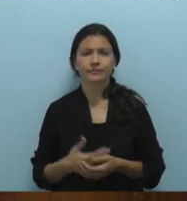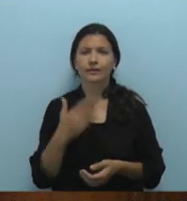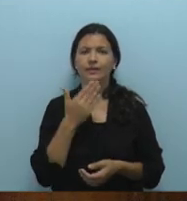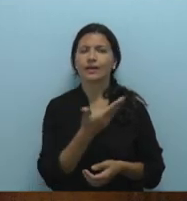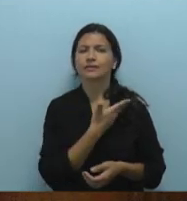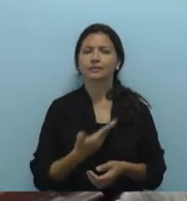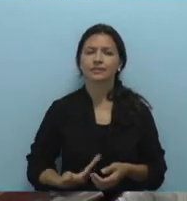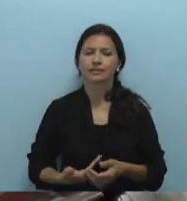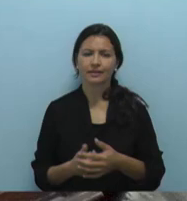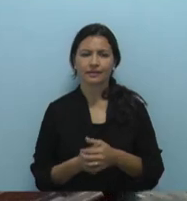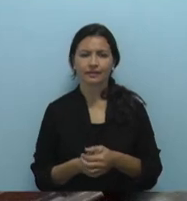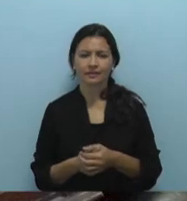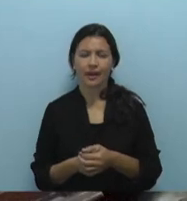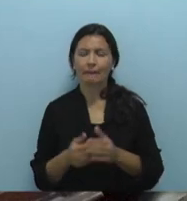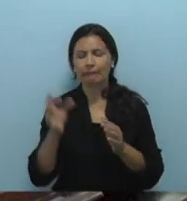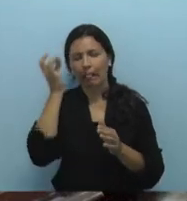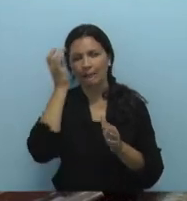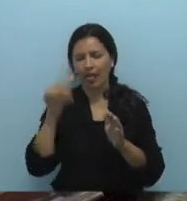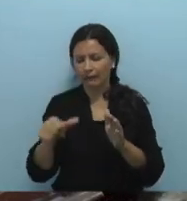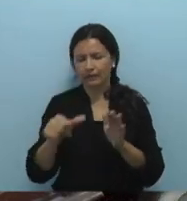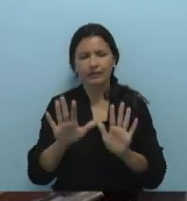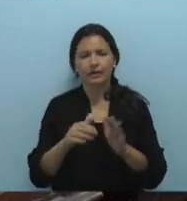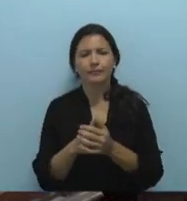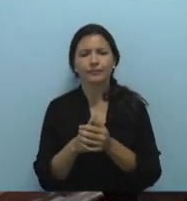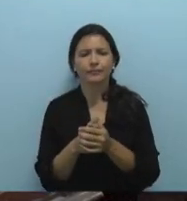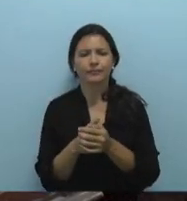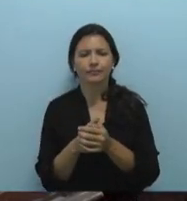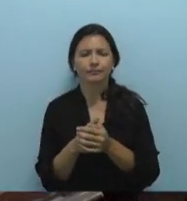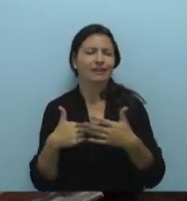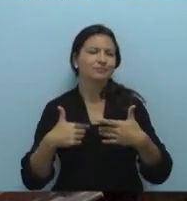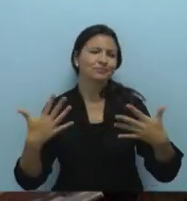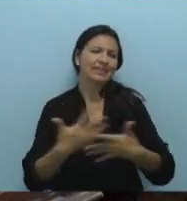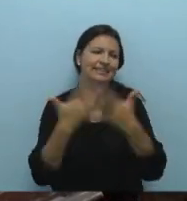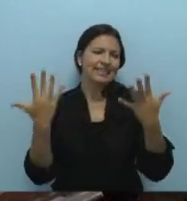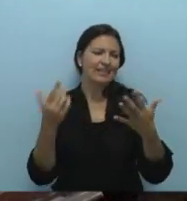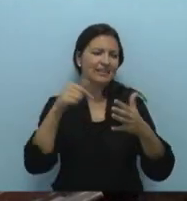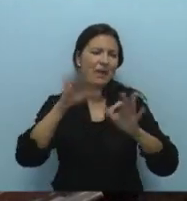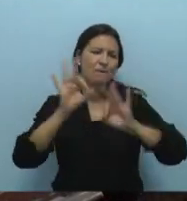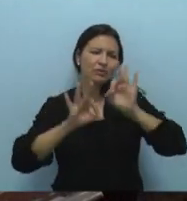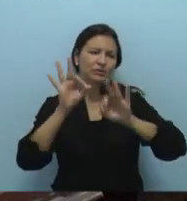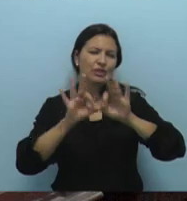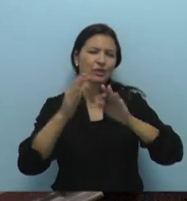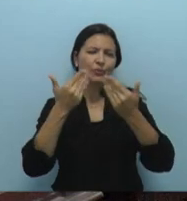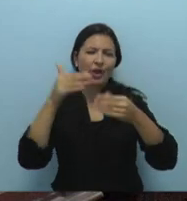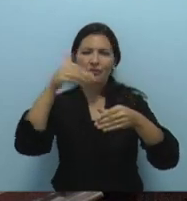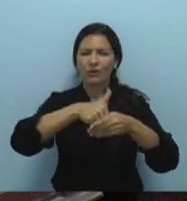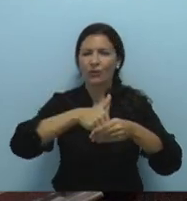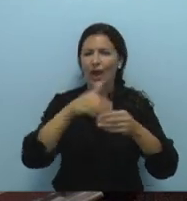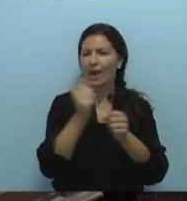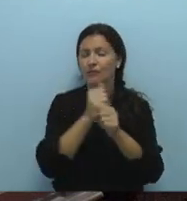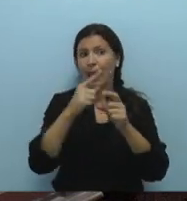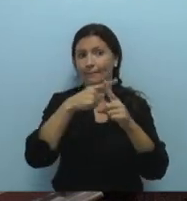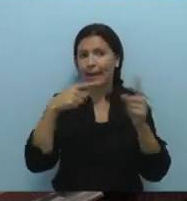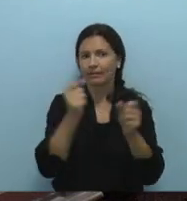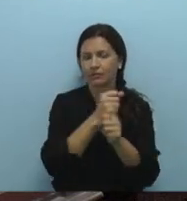señora presidenta, y demoré en apretar el pedido de palabra. No, quiero celebrar que podamos aprobar este proyecto con media